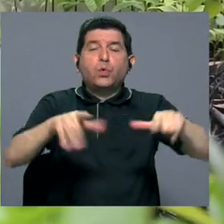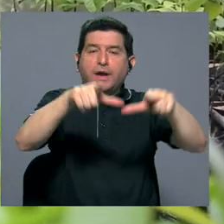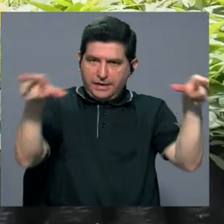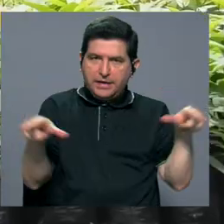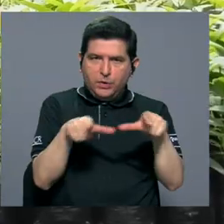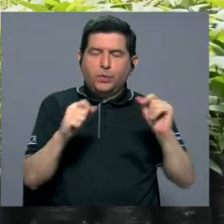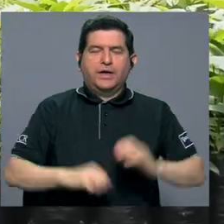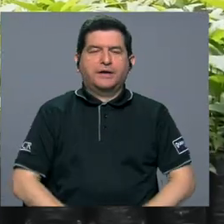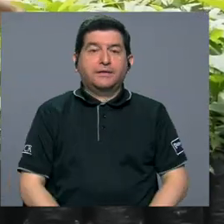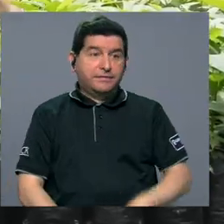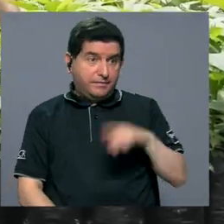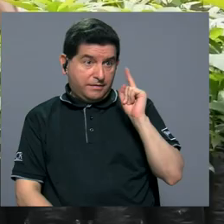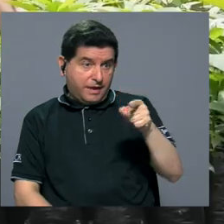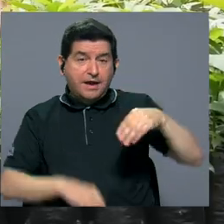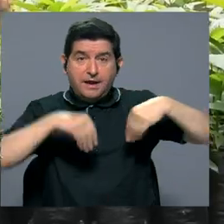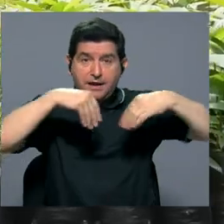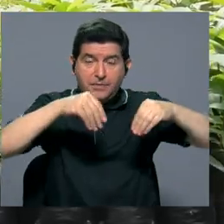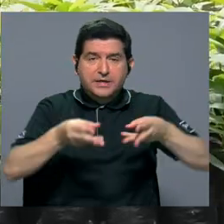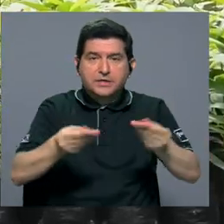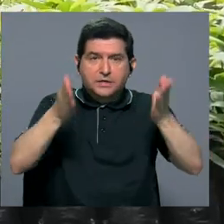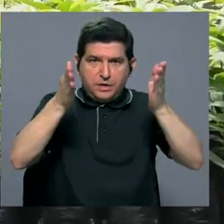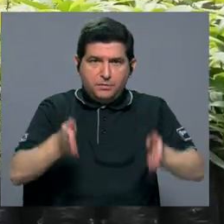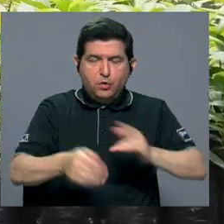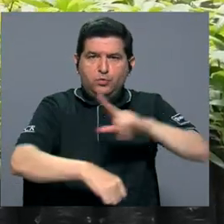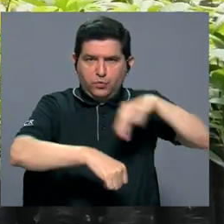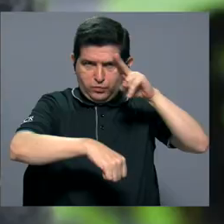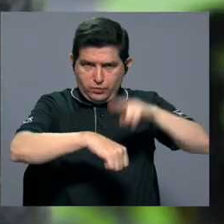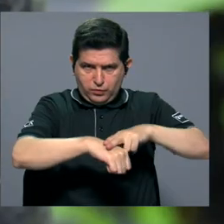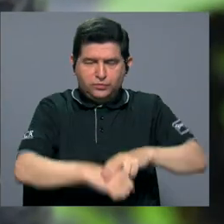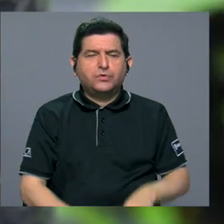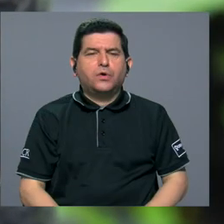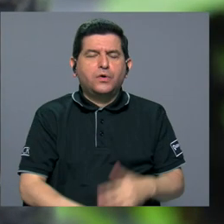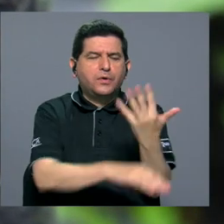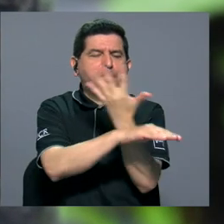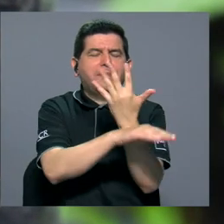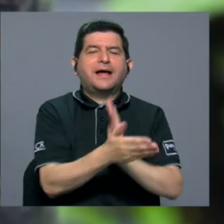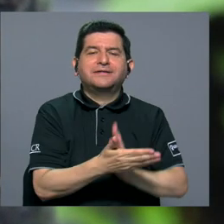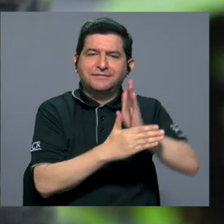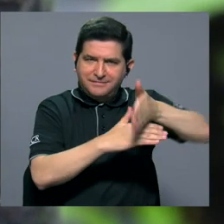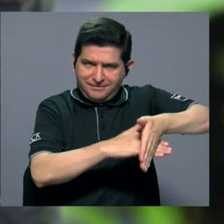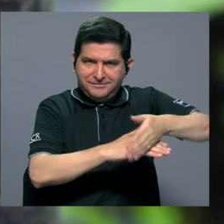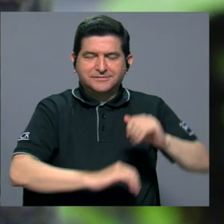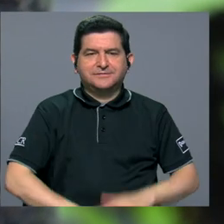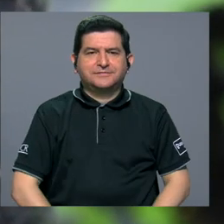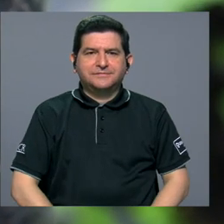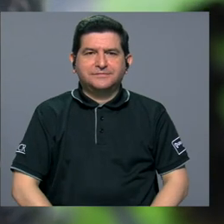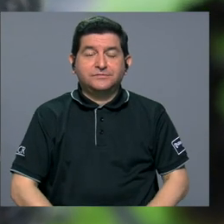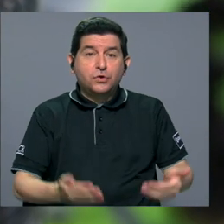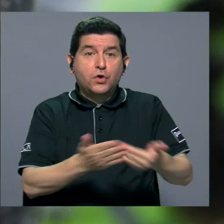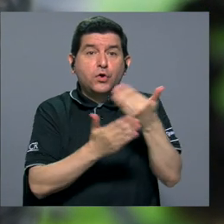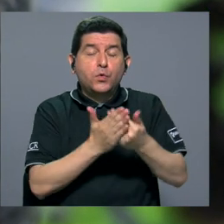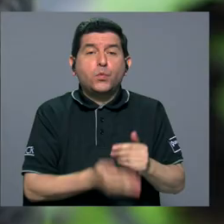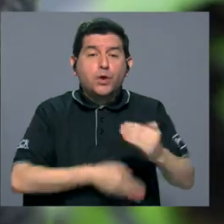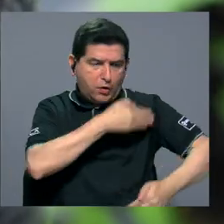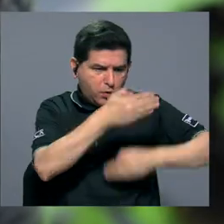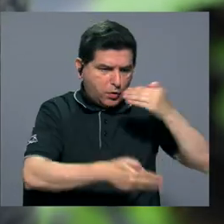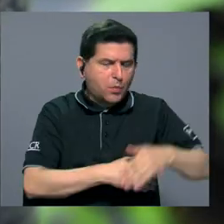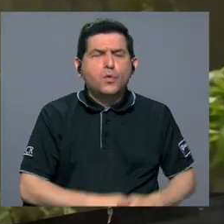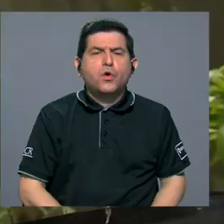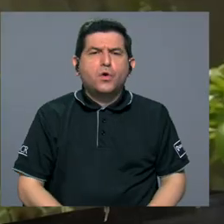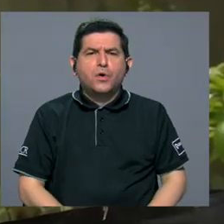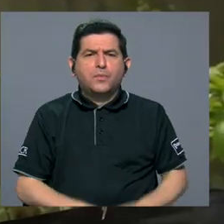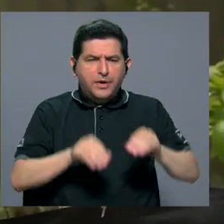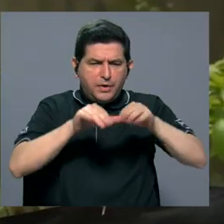zona. Él le vende a productores nacionales plantas de aguacate. Con el nuevo protocolo para